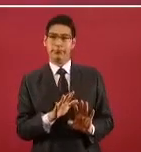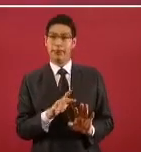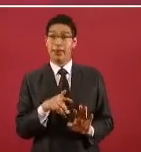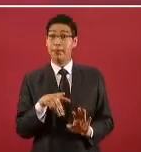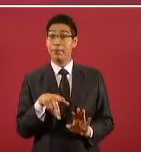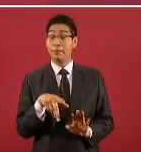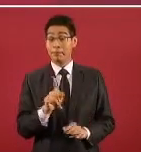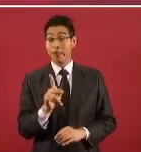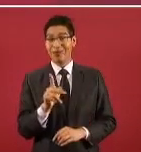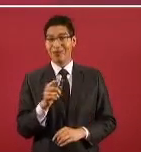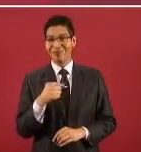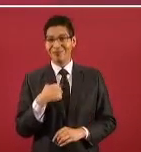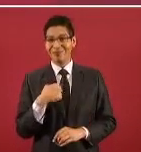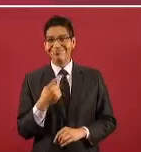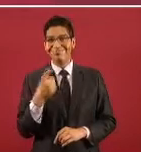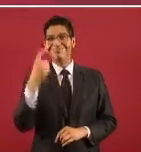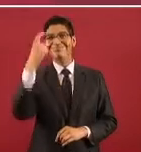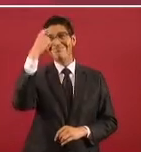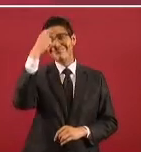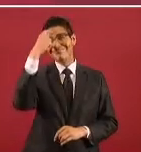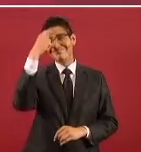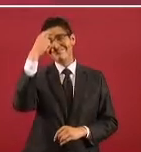Son mis convicciones de toda la vida.